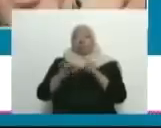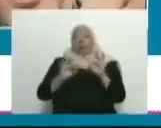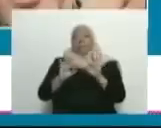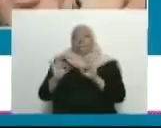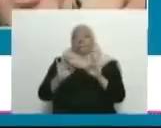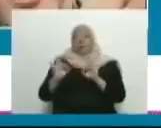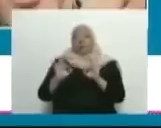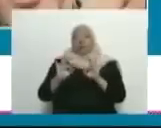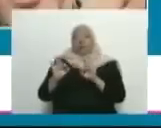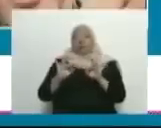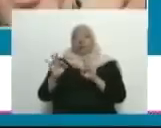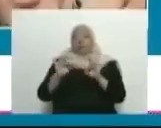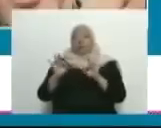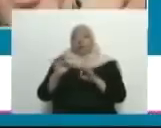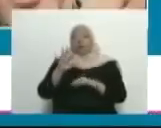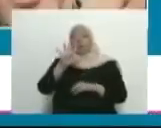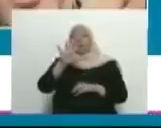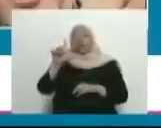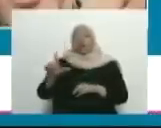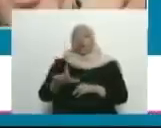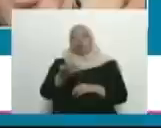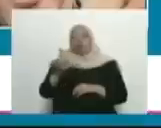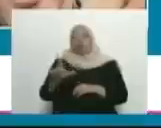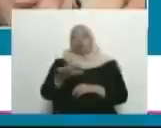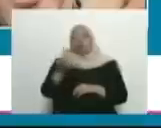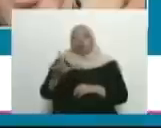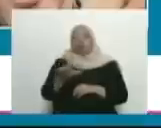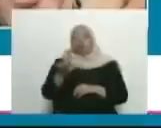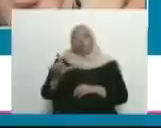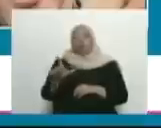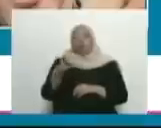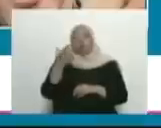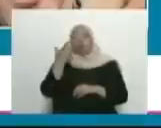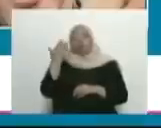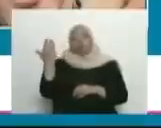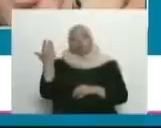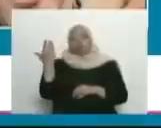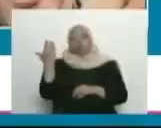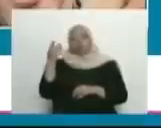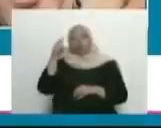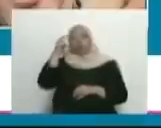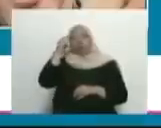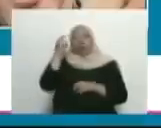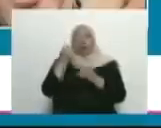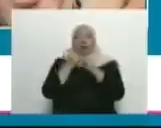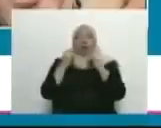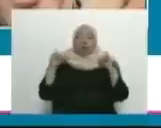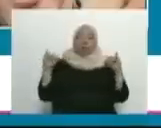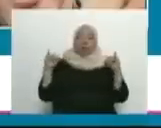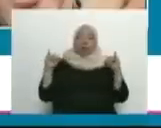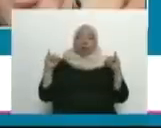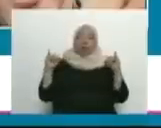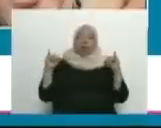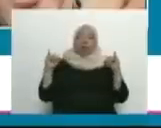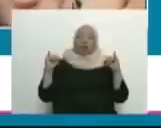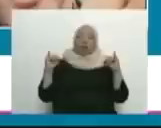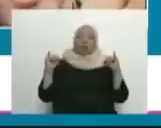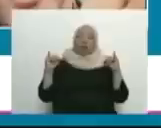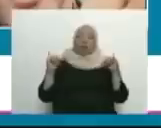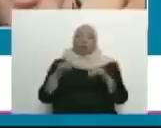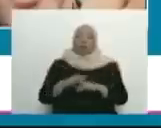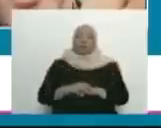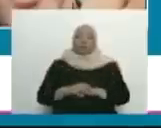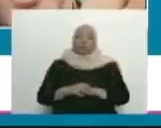preparándose en el desfile, magno desfile del 5 de julio, Día de la Independencia, como ya